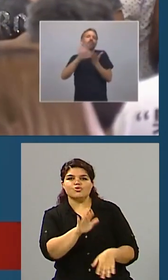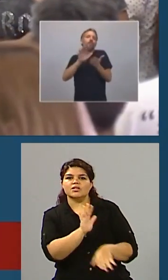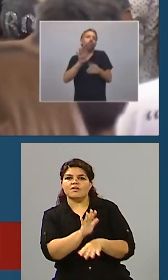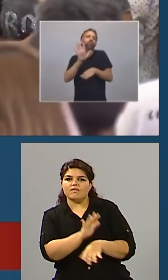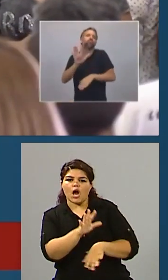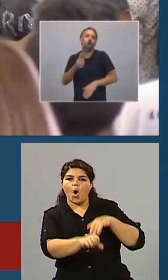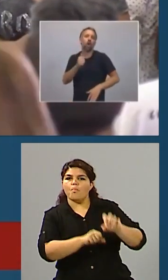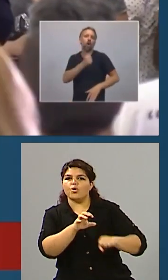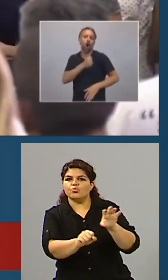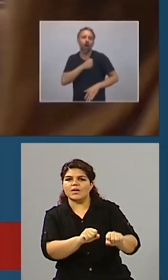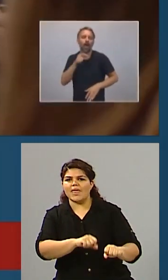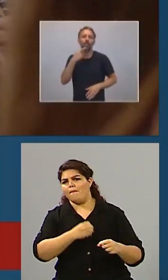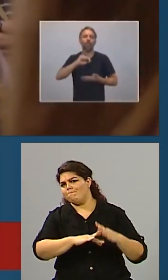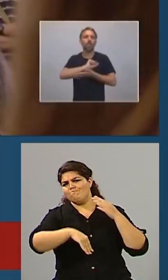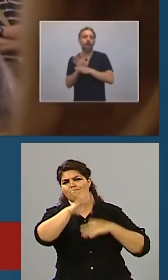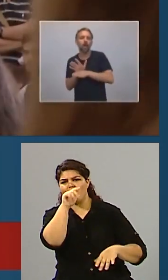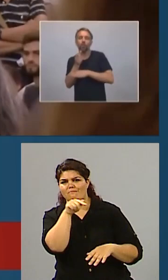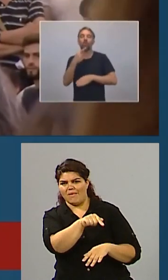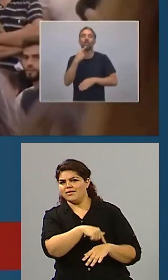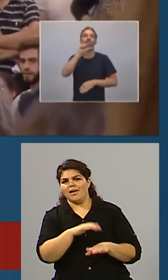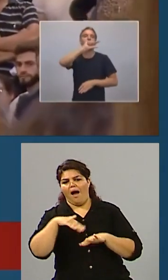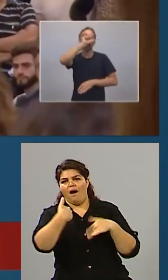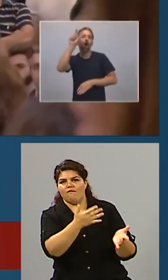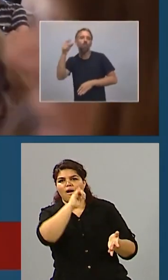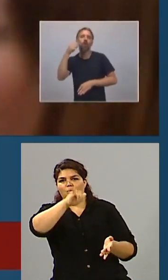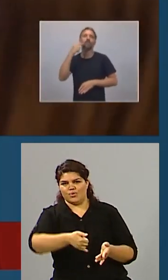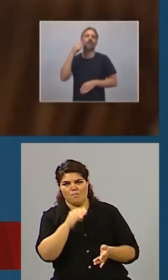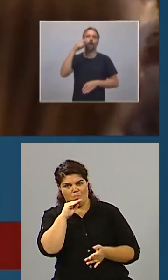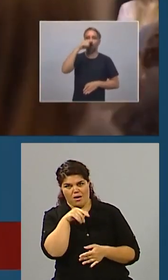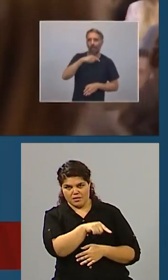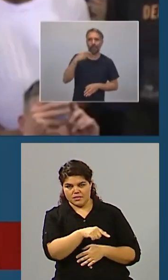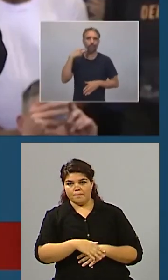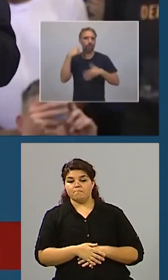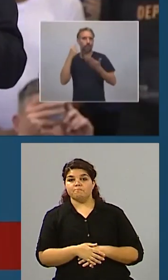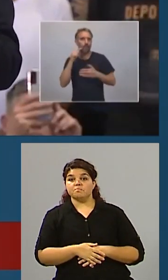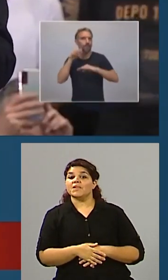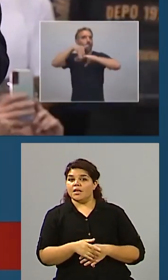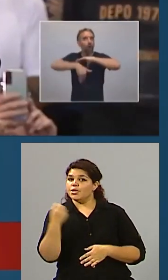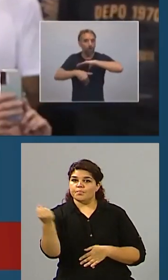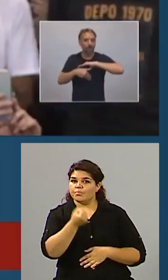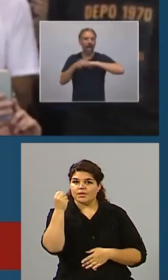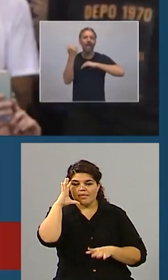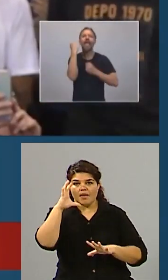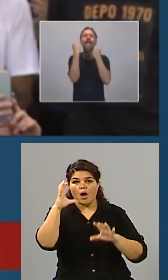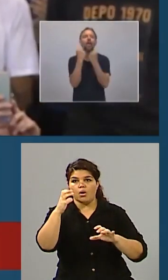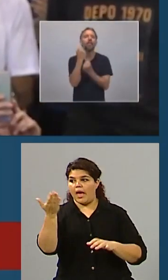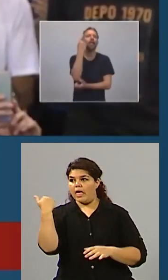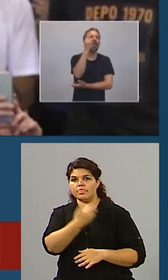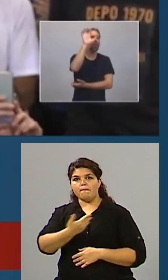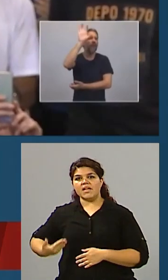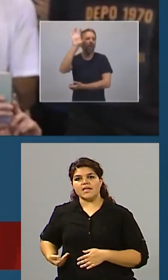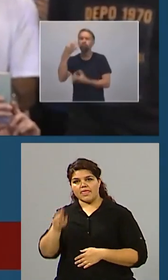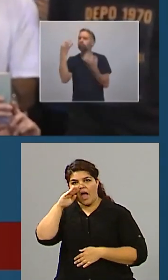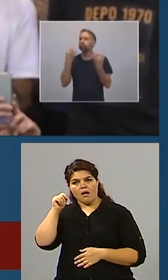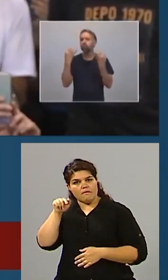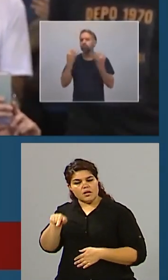¿no? Yo creo que en ese contexto hay que recordar que al presidente Alberto Fernández ni siquiera se le permitió